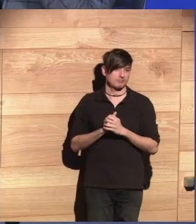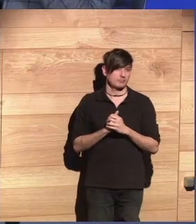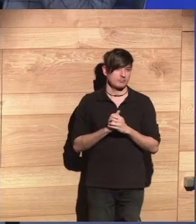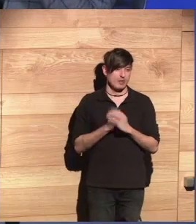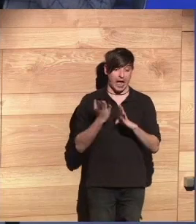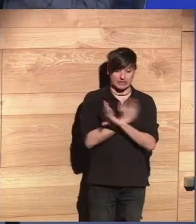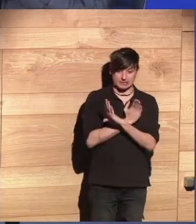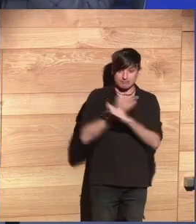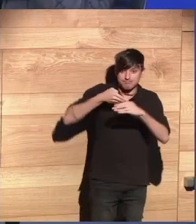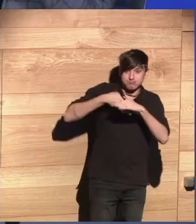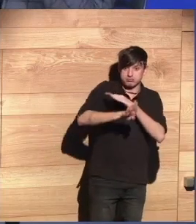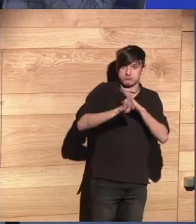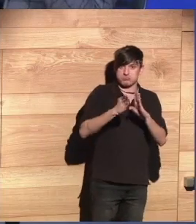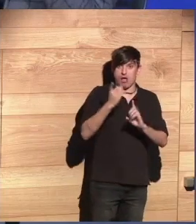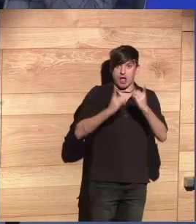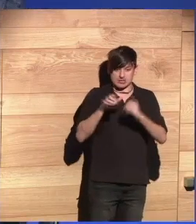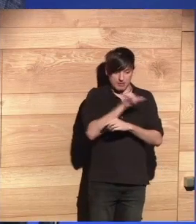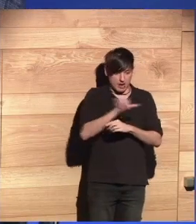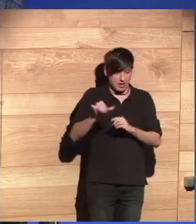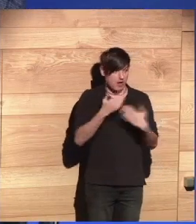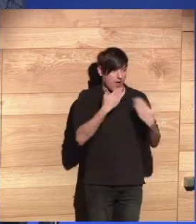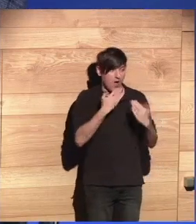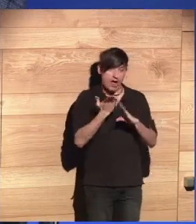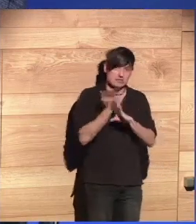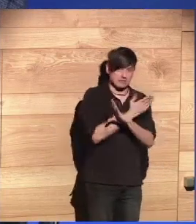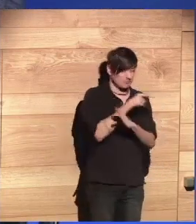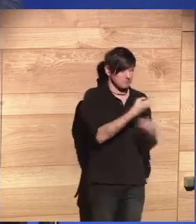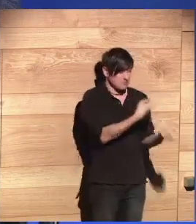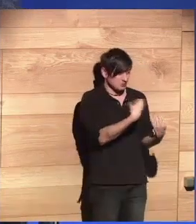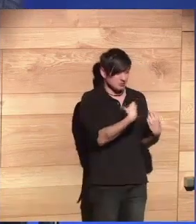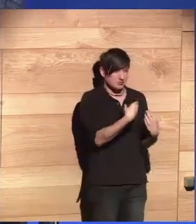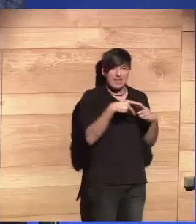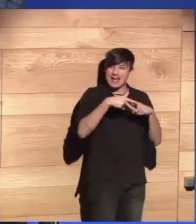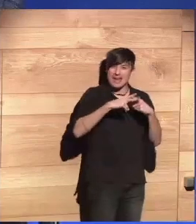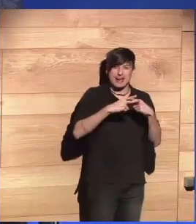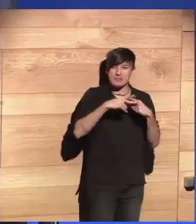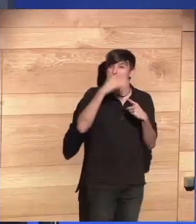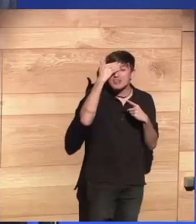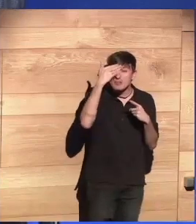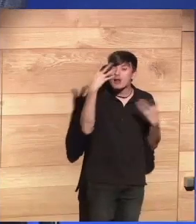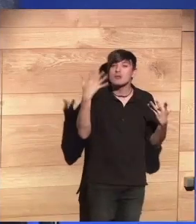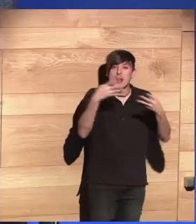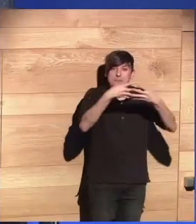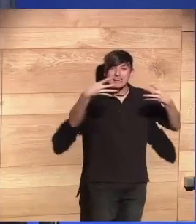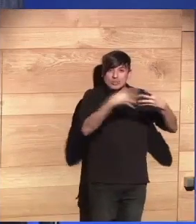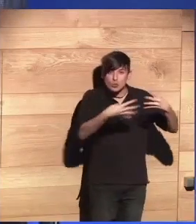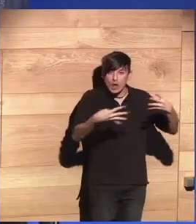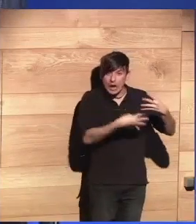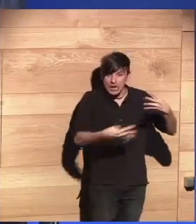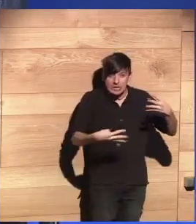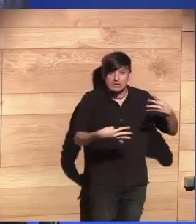de que entráramos, en las charlas que hemos tenido esta semana, que la herramienta principal para ti fue la partitura en sí, es